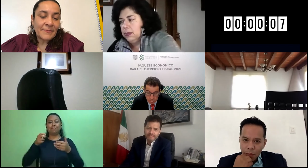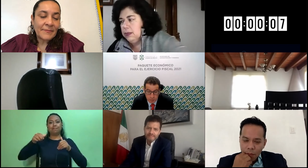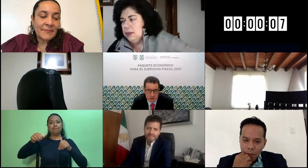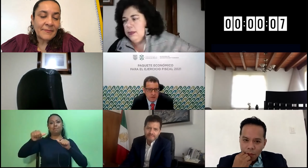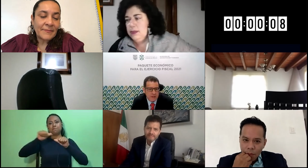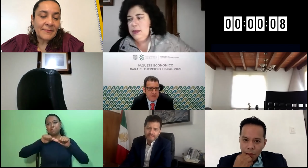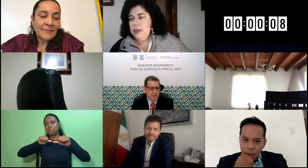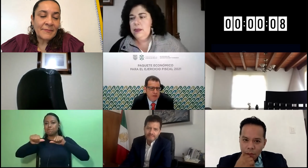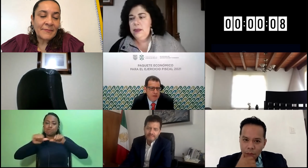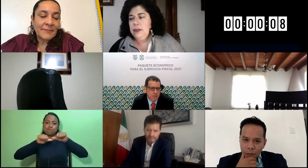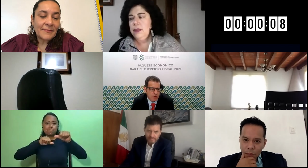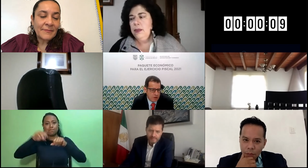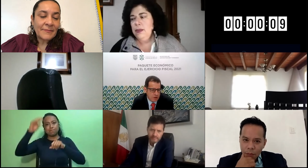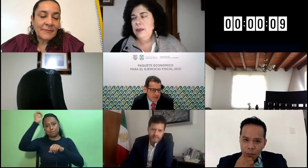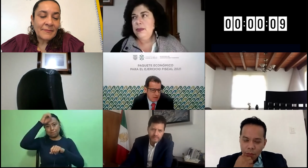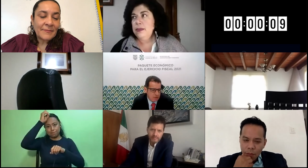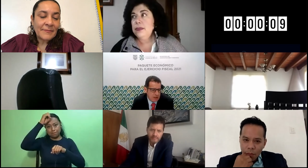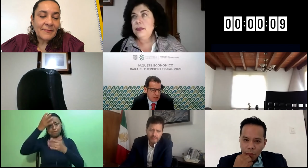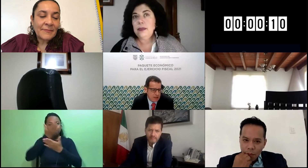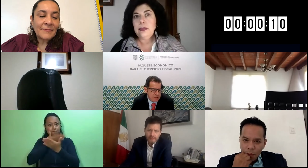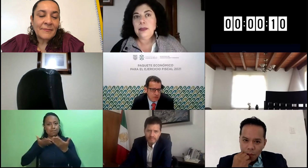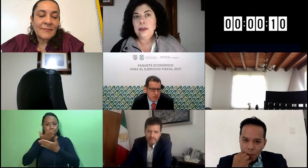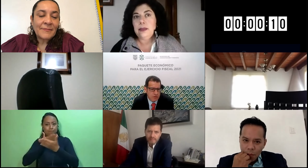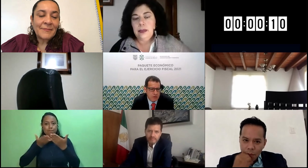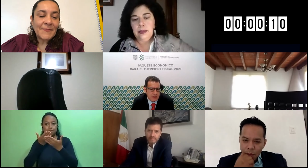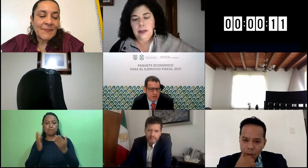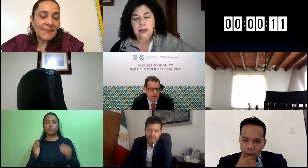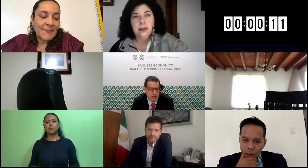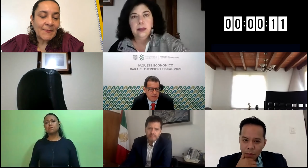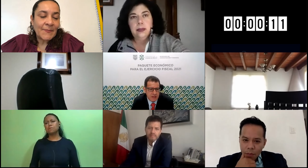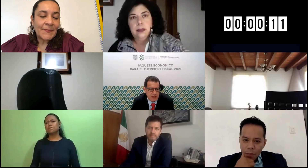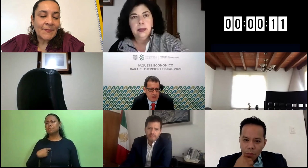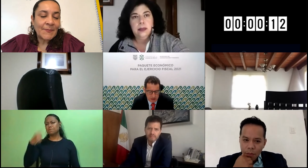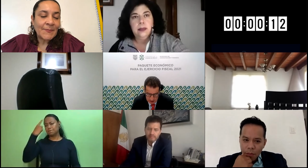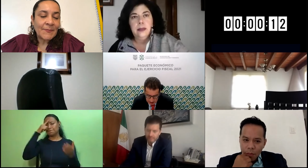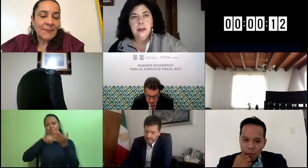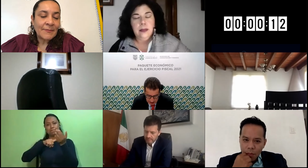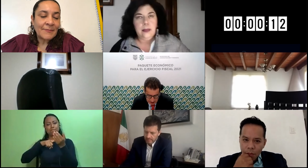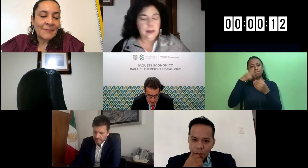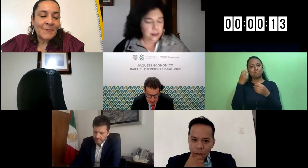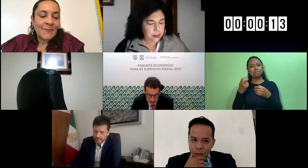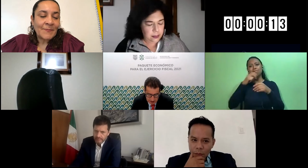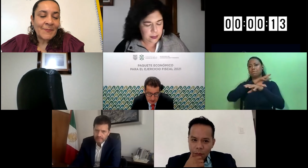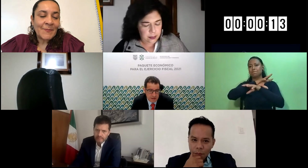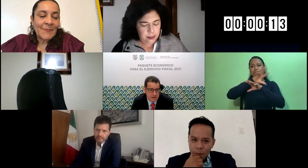de opiniones, por lo demás creo que ha sido totalmente